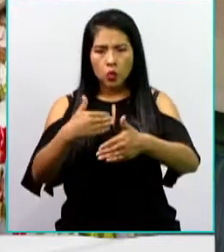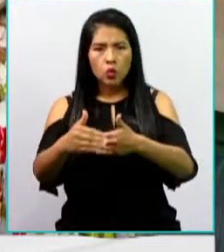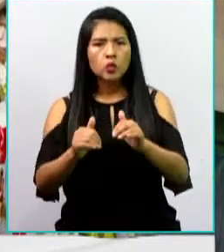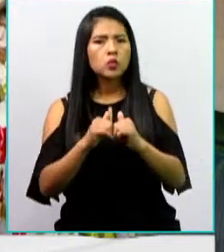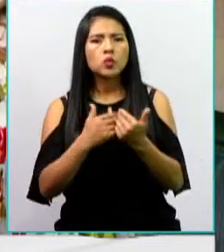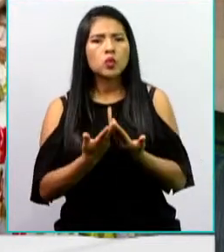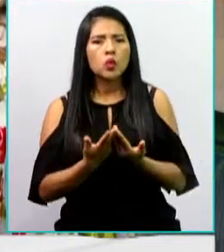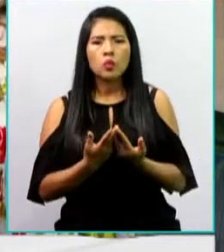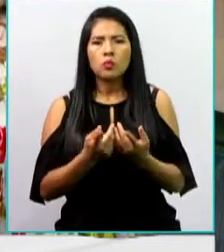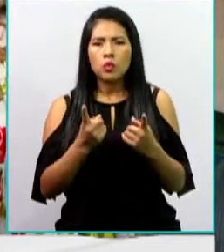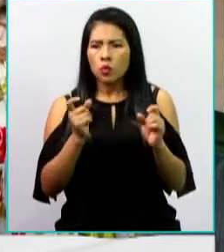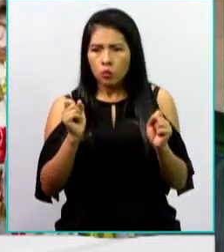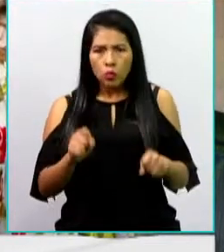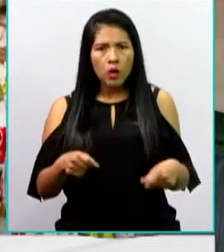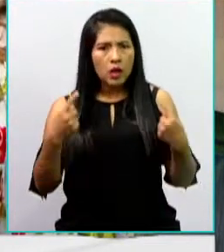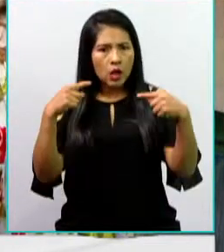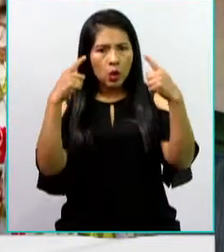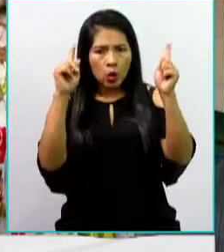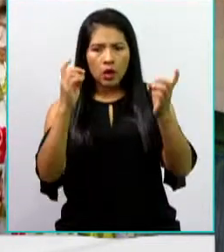ese balance?